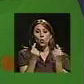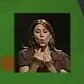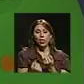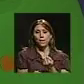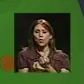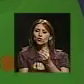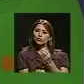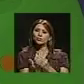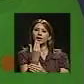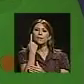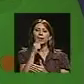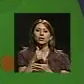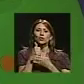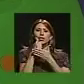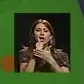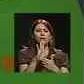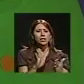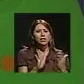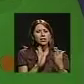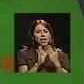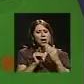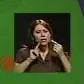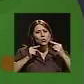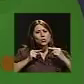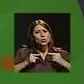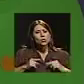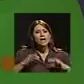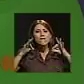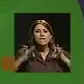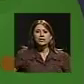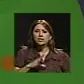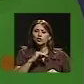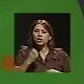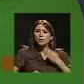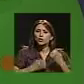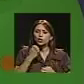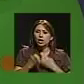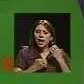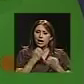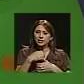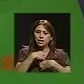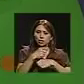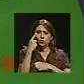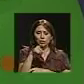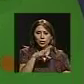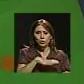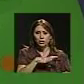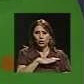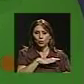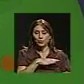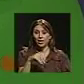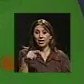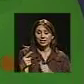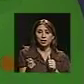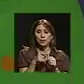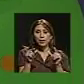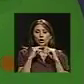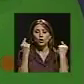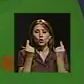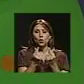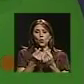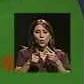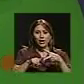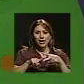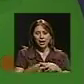para ayudarle a enfrentar los fuertes dolores físicos y emocionales provocados por esta condición. Este es el primer grupo que nace,